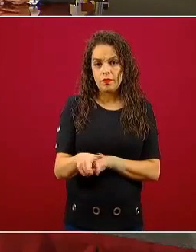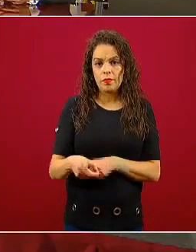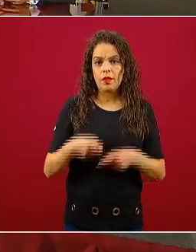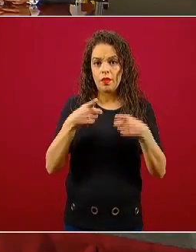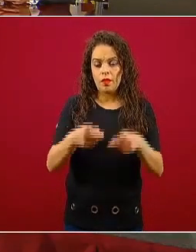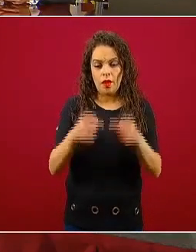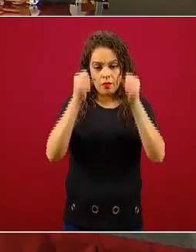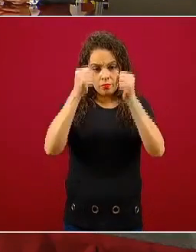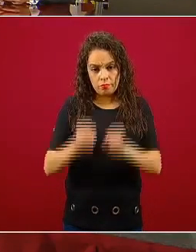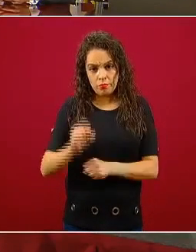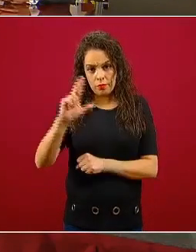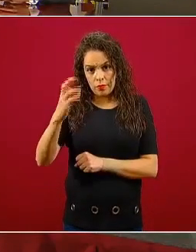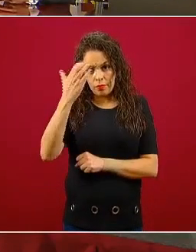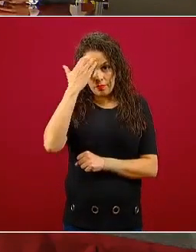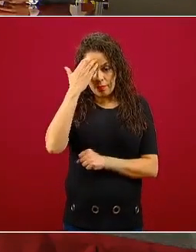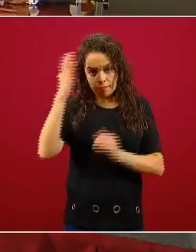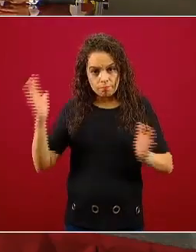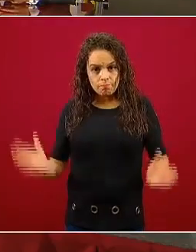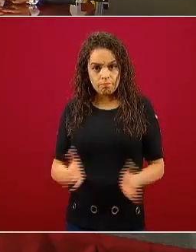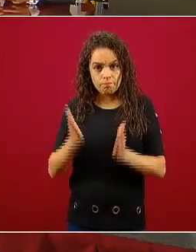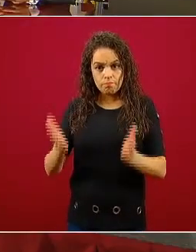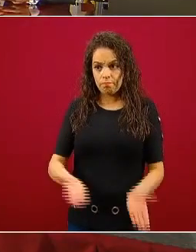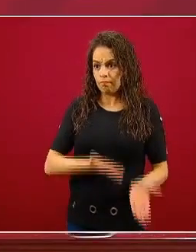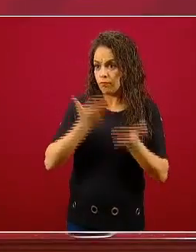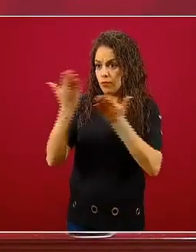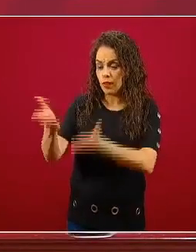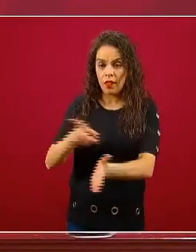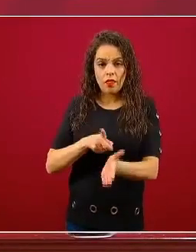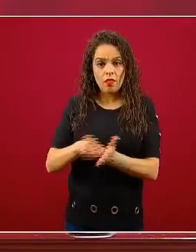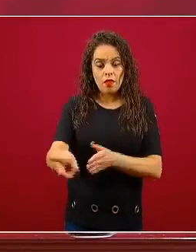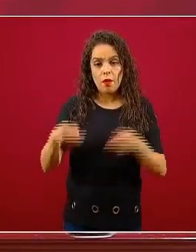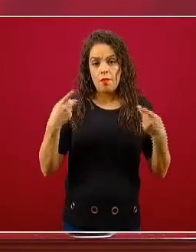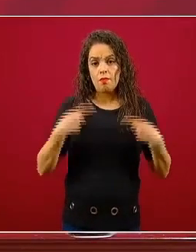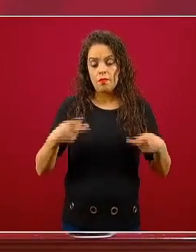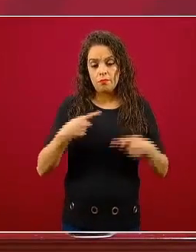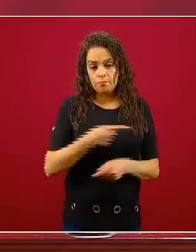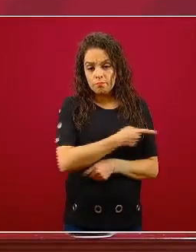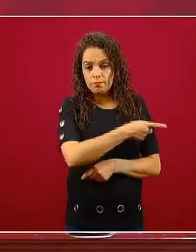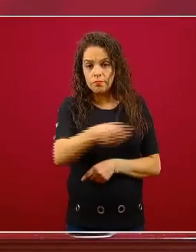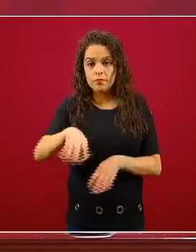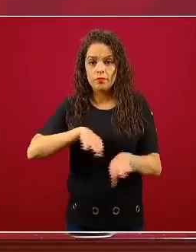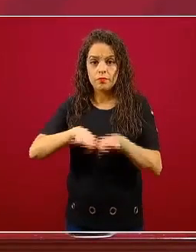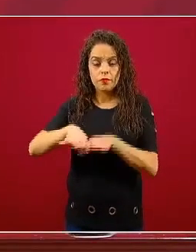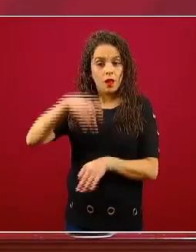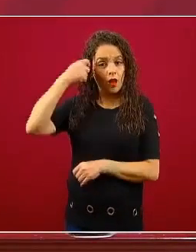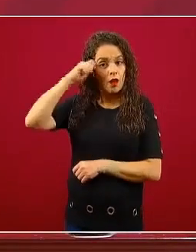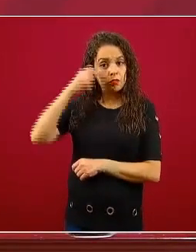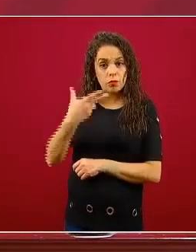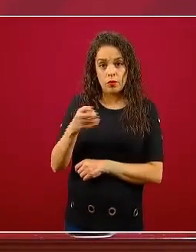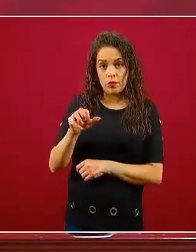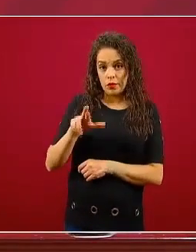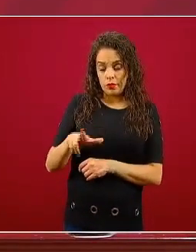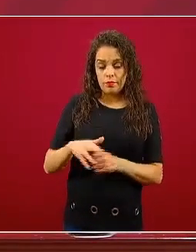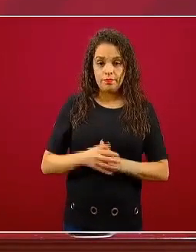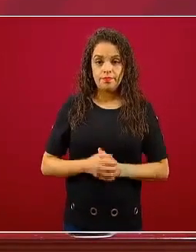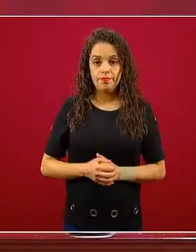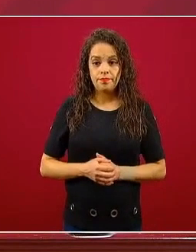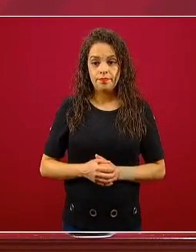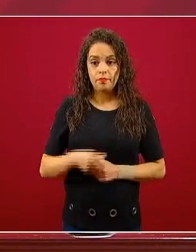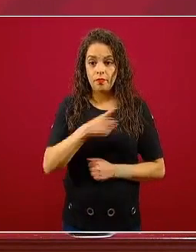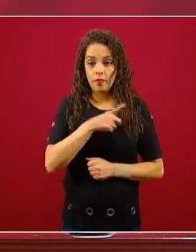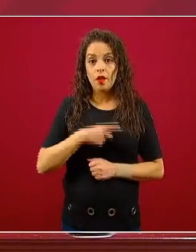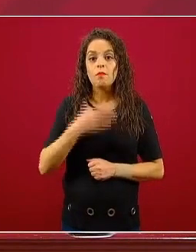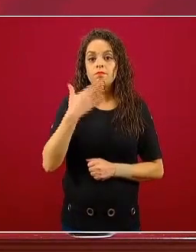garantizar, reconocer, promover los derechos de las y los trabajadores del hogar en una forma